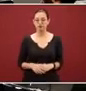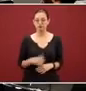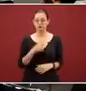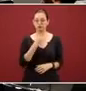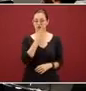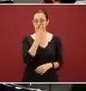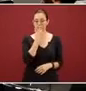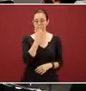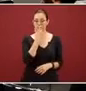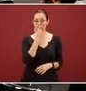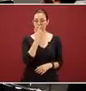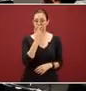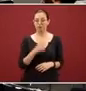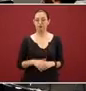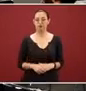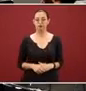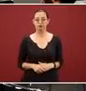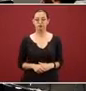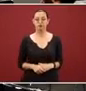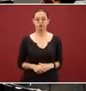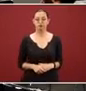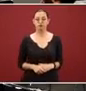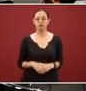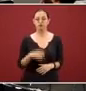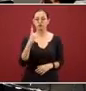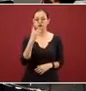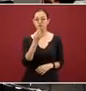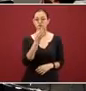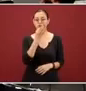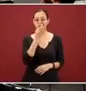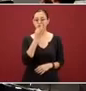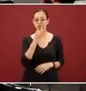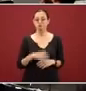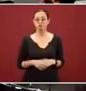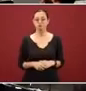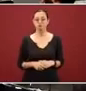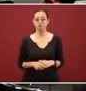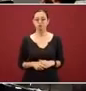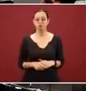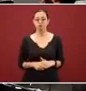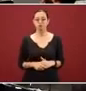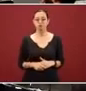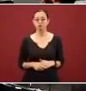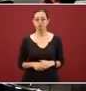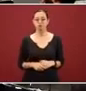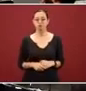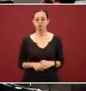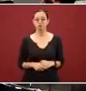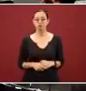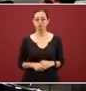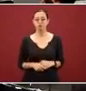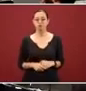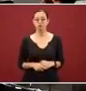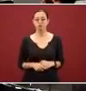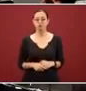Tranquilamente. Sí. Tranquilamente. Nos queda un minuto, entonces vamos a responder zonas rurales y terminamos.